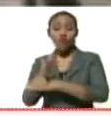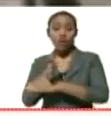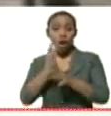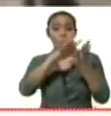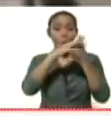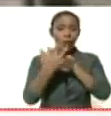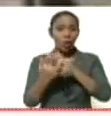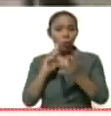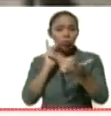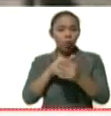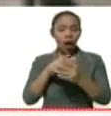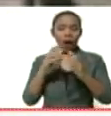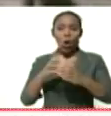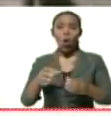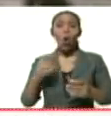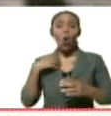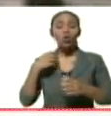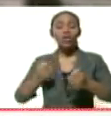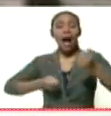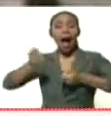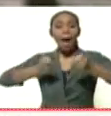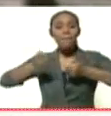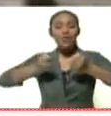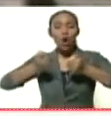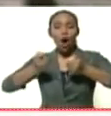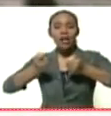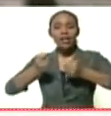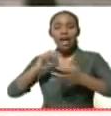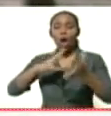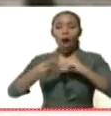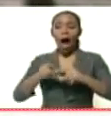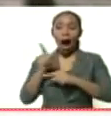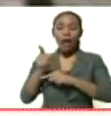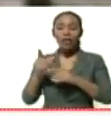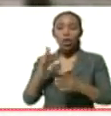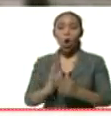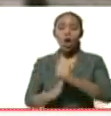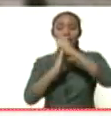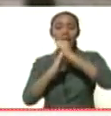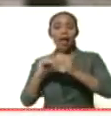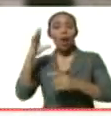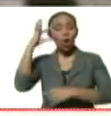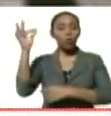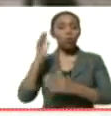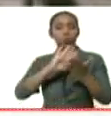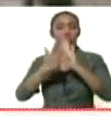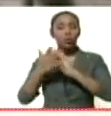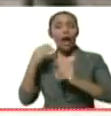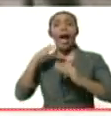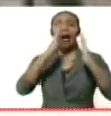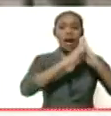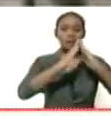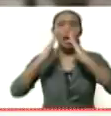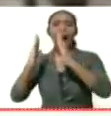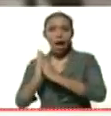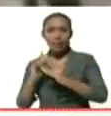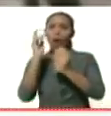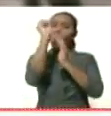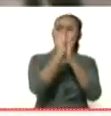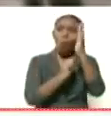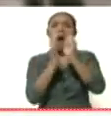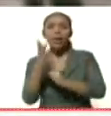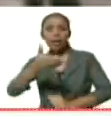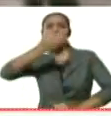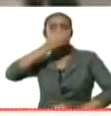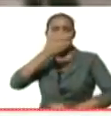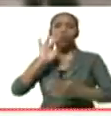barrios iban llegando los camiones de los CLAP y ahí estaban los líderes de los consejos comunales de los CLAP, casa por casa, con sus guantes, con sus